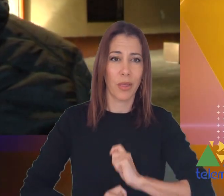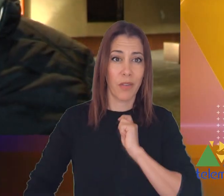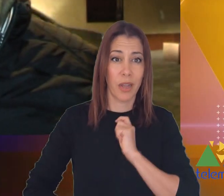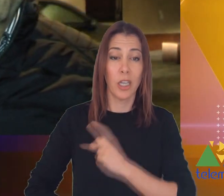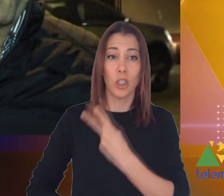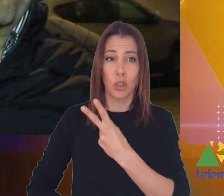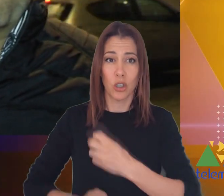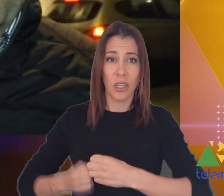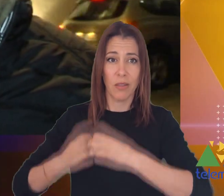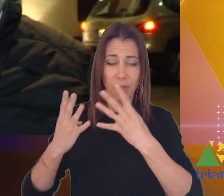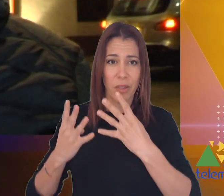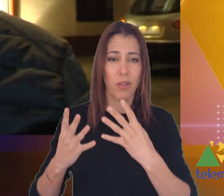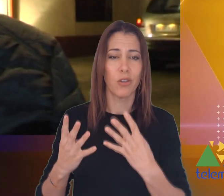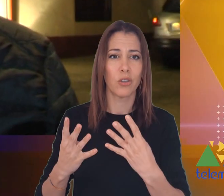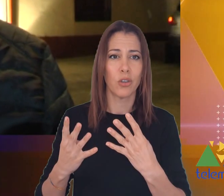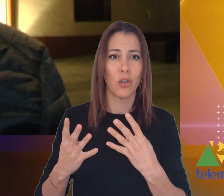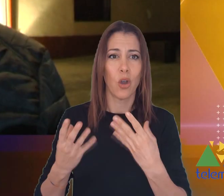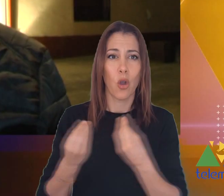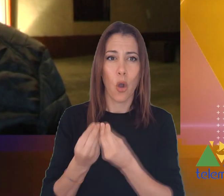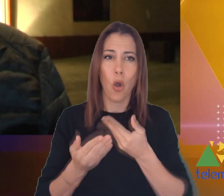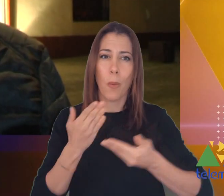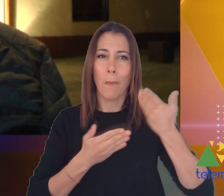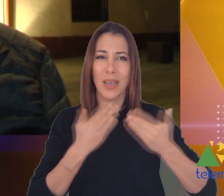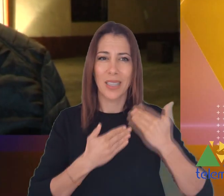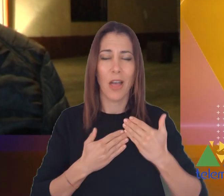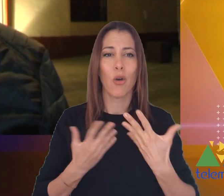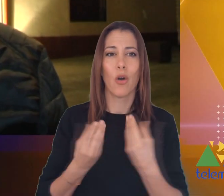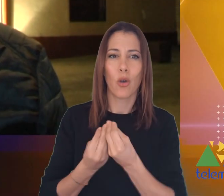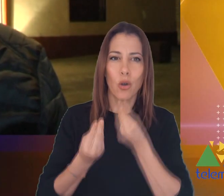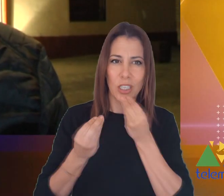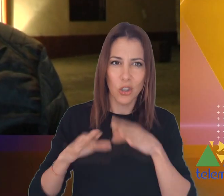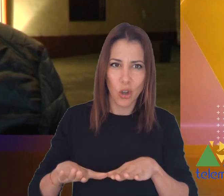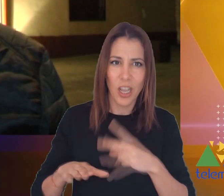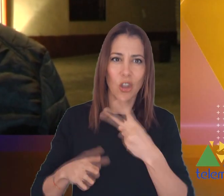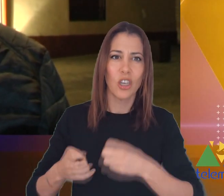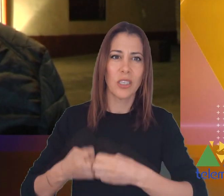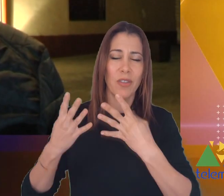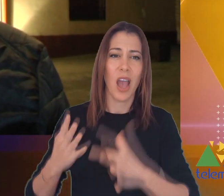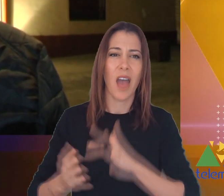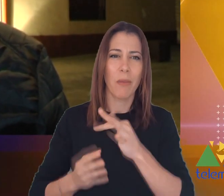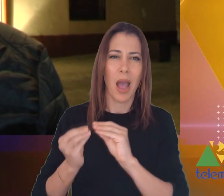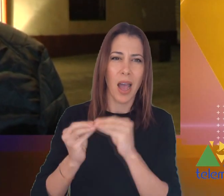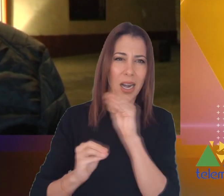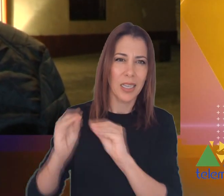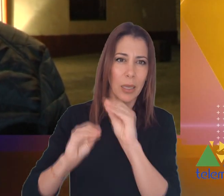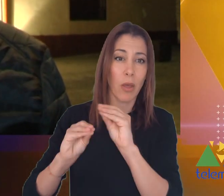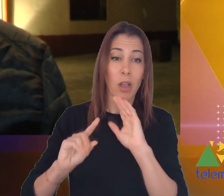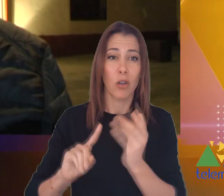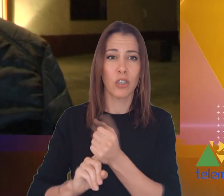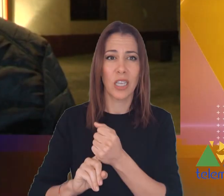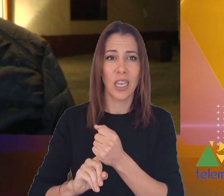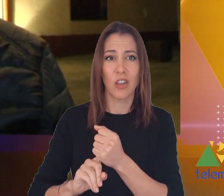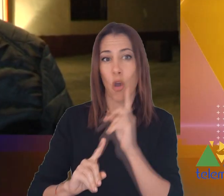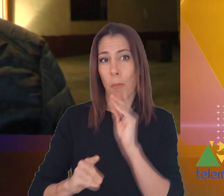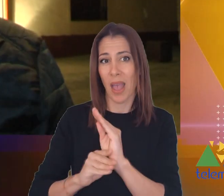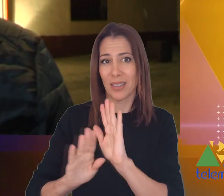2 edificios con pasado, dos edificios con historia, 2 edificios además restaurados que han conseguido mantener